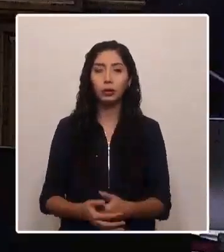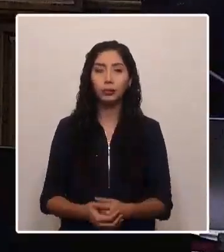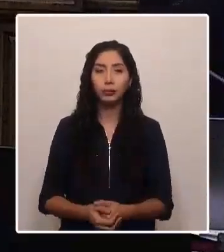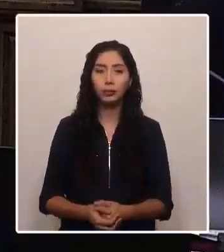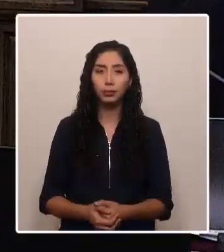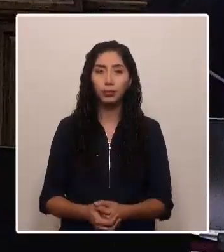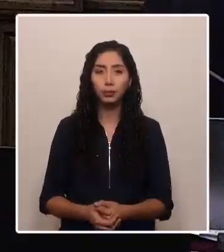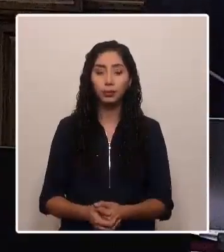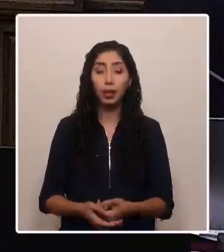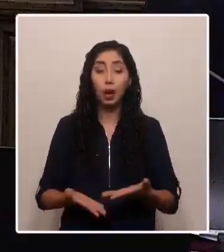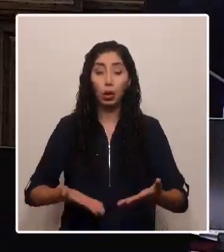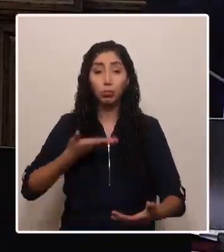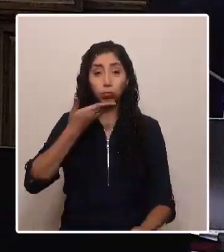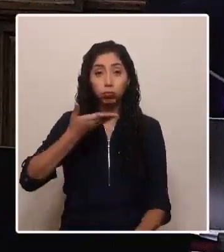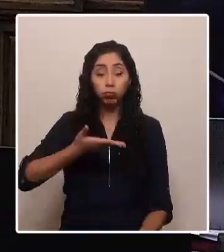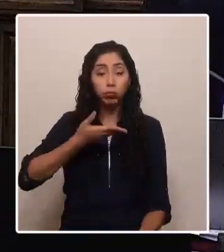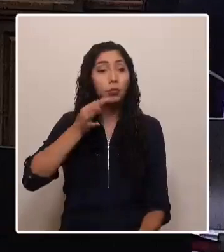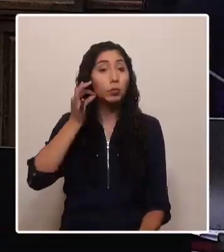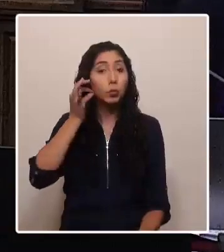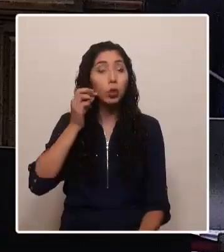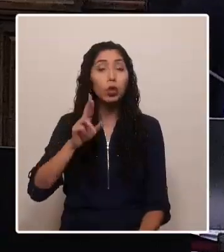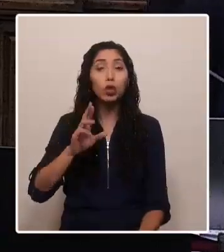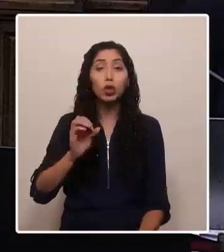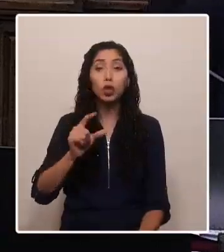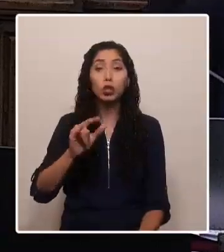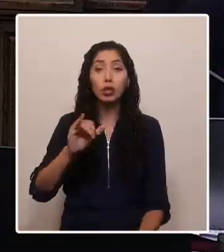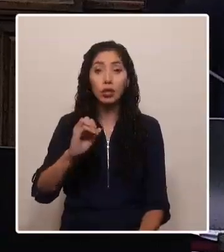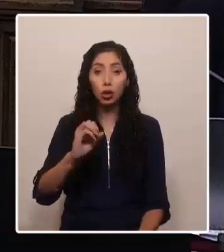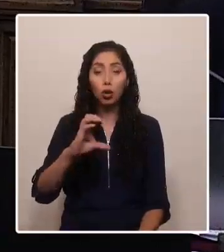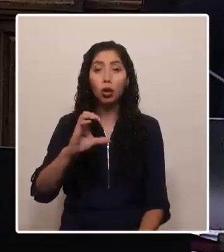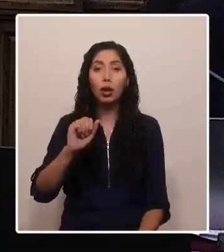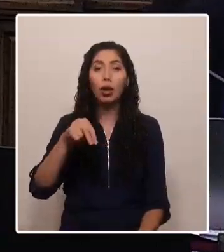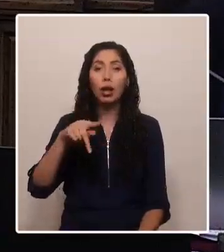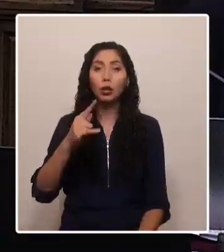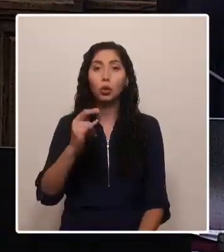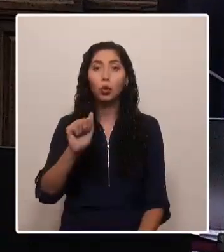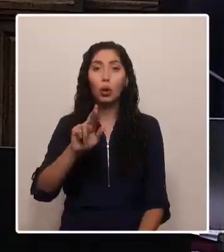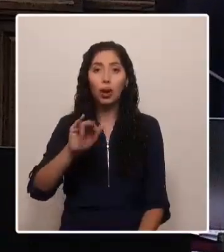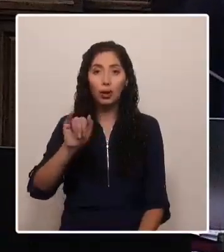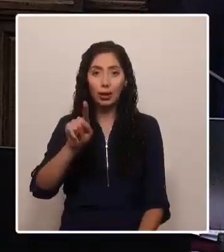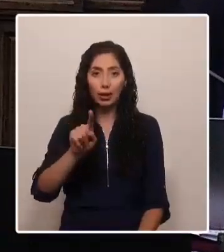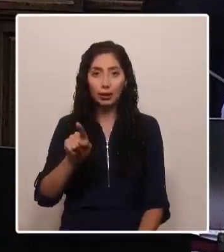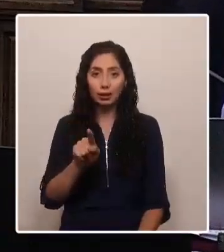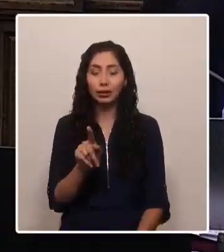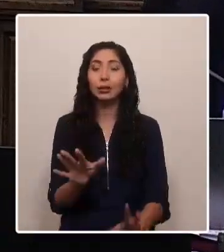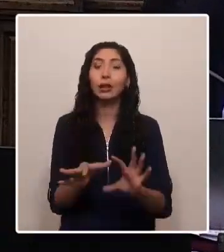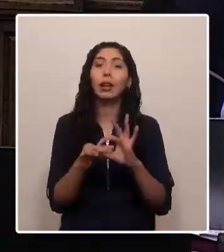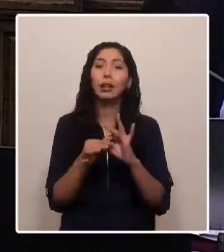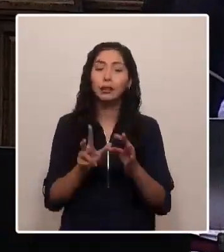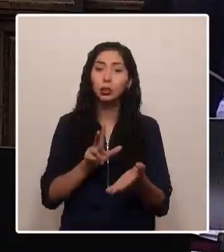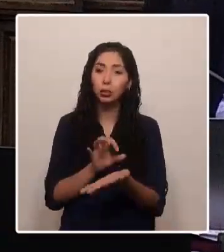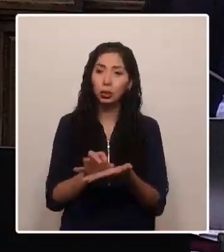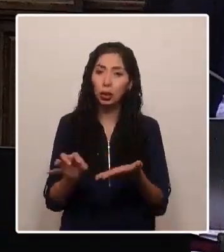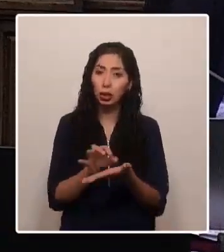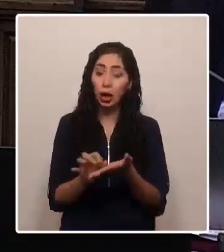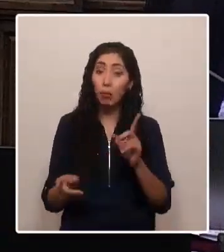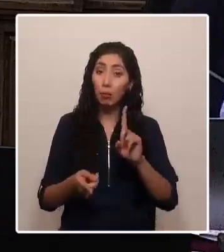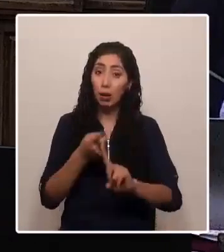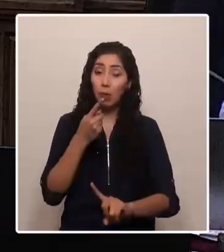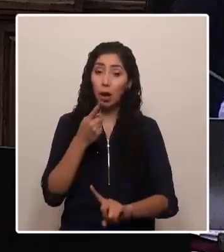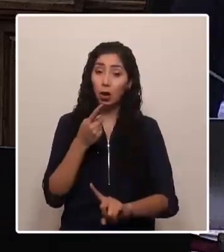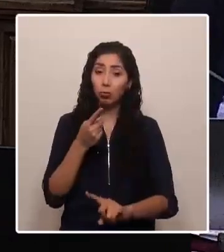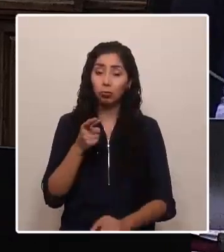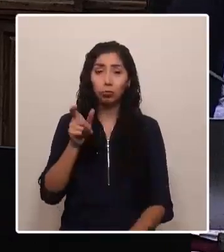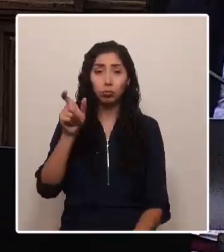Tiene la palabra la convencional Rocío Canto Arias. Gracias, señor secretario. Primero, es inaceptable que la Presidenta y